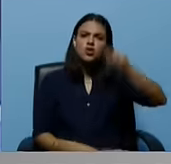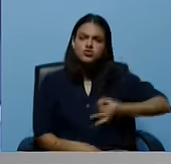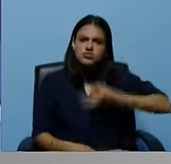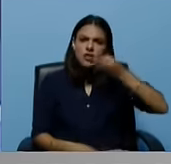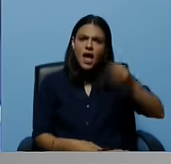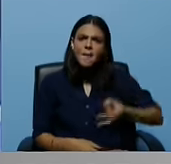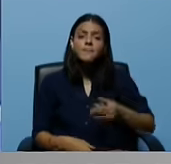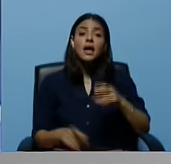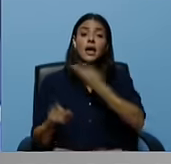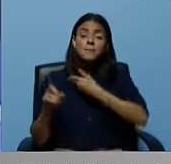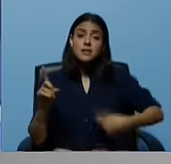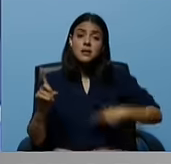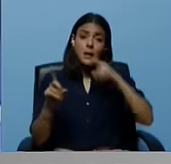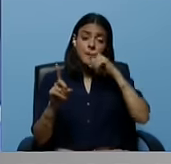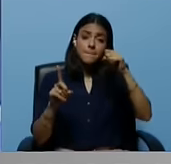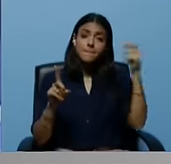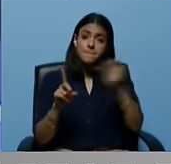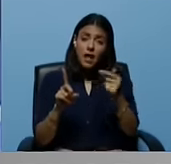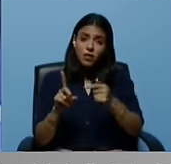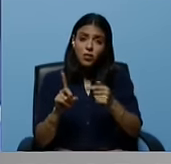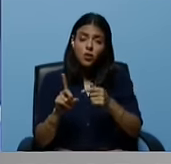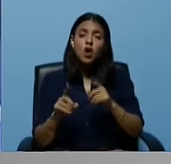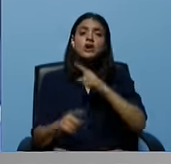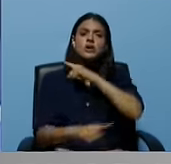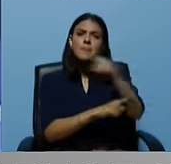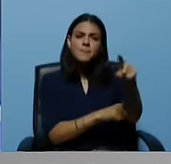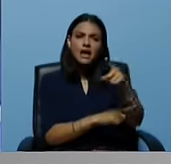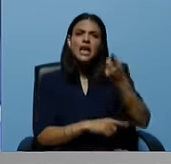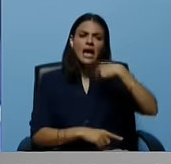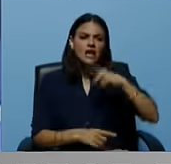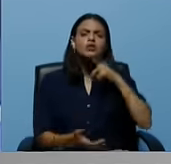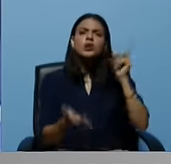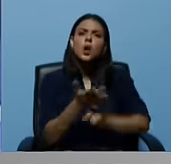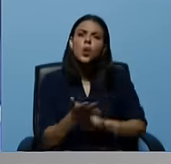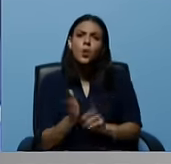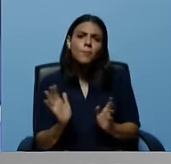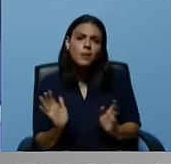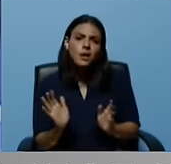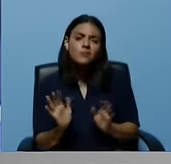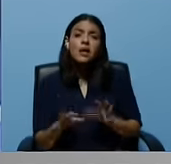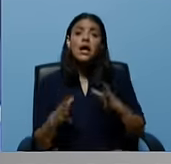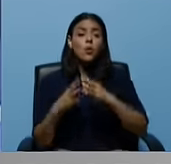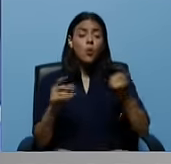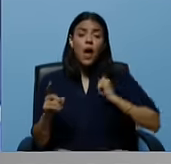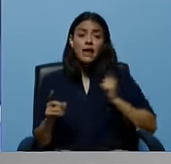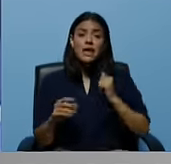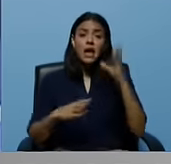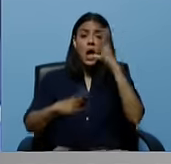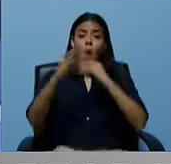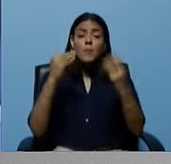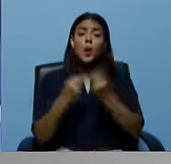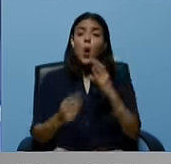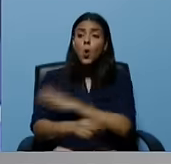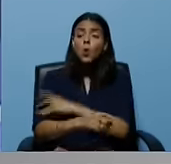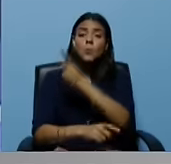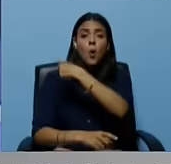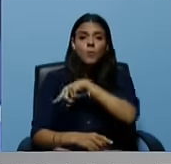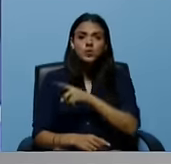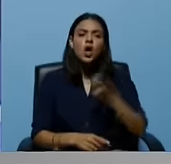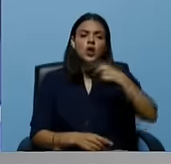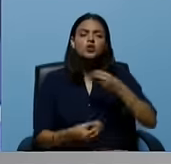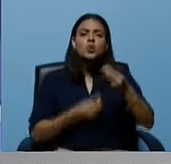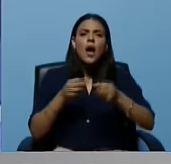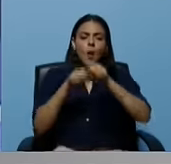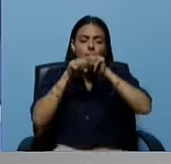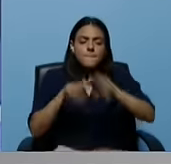del presidente Maduro y una orden que hemos tratado de cumplir, que cualquier conversación con cualquier sector de la oposición se haga